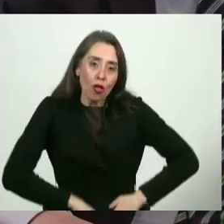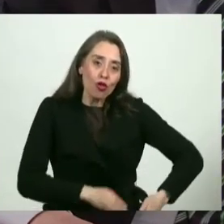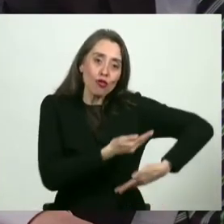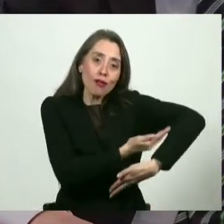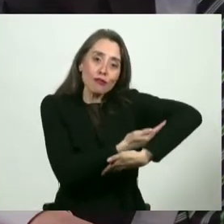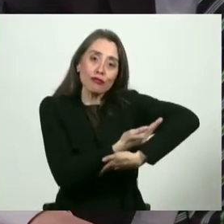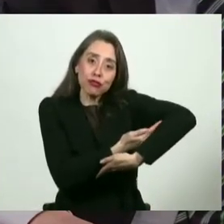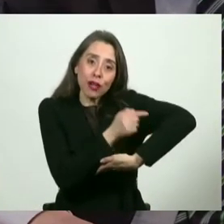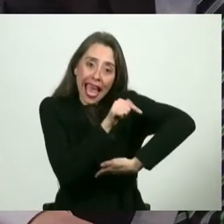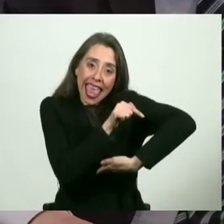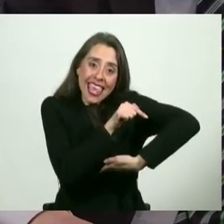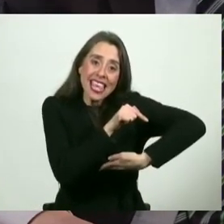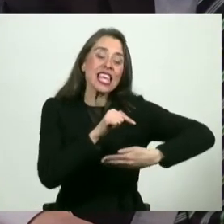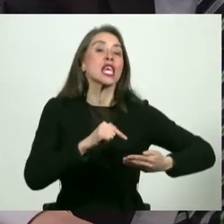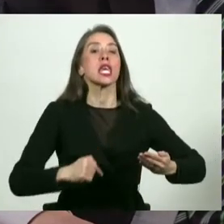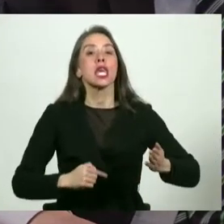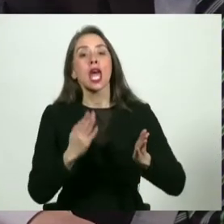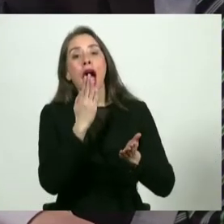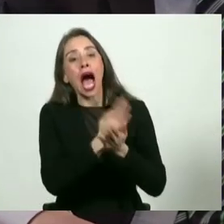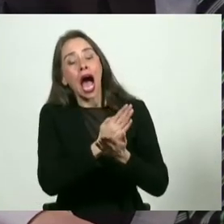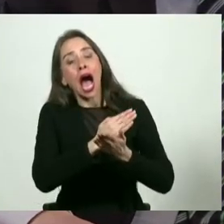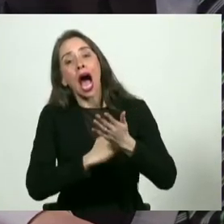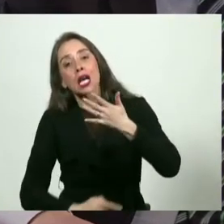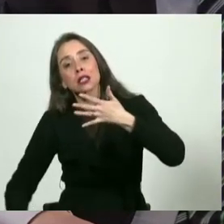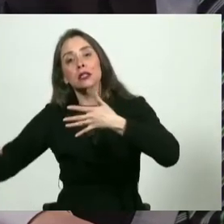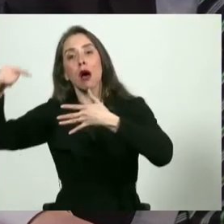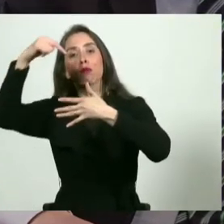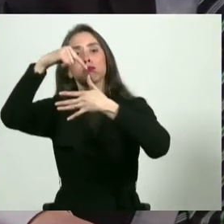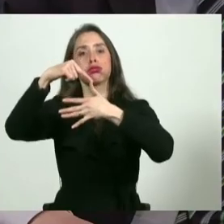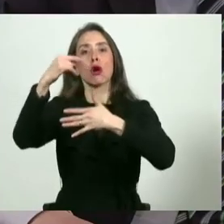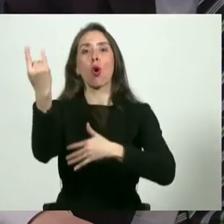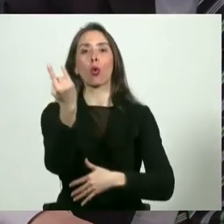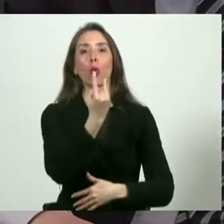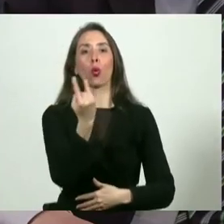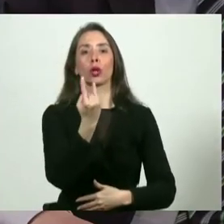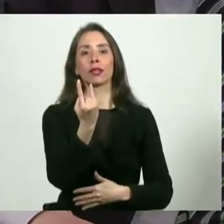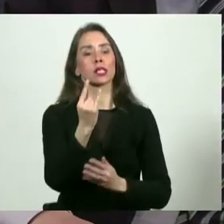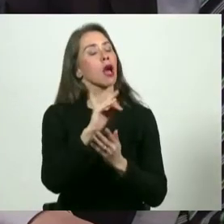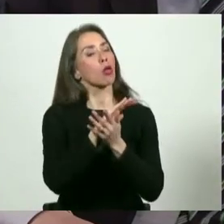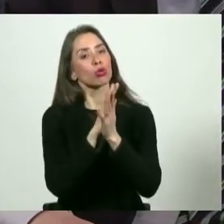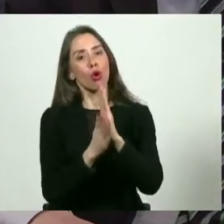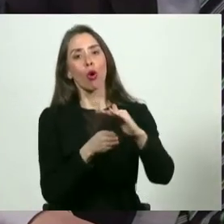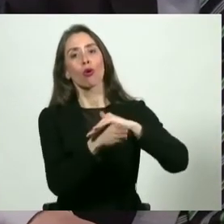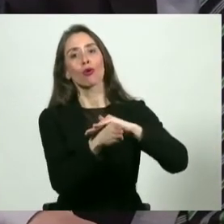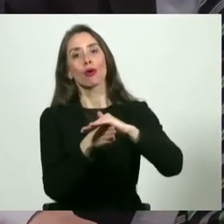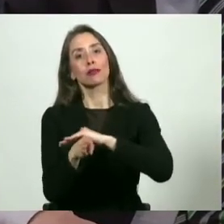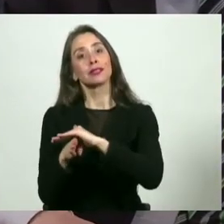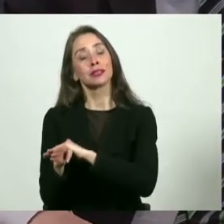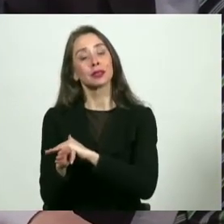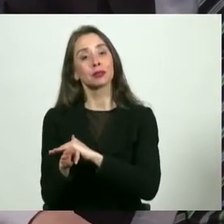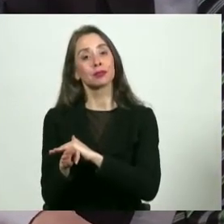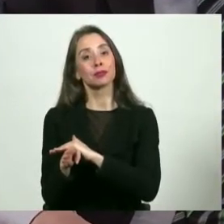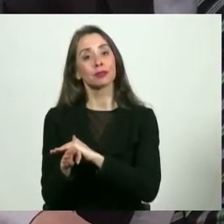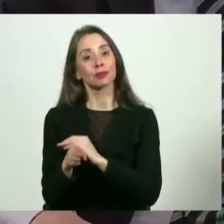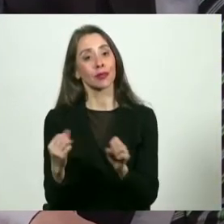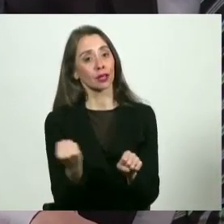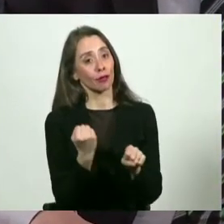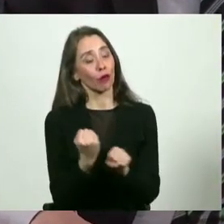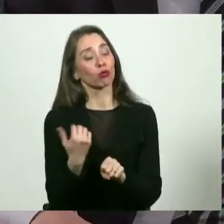educación primaria básica, si vamos a incluir el mundo de las personas con discapacidad, por ejemplo, en